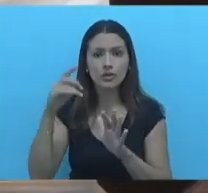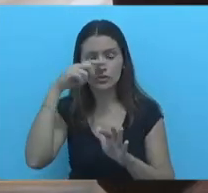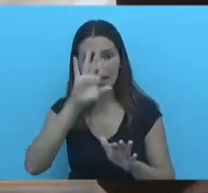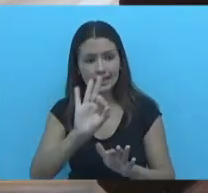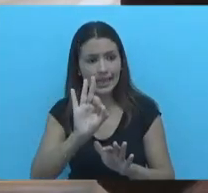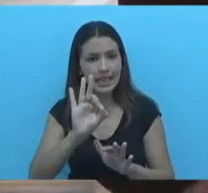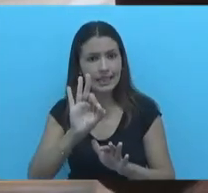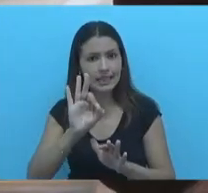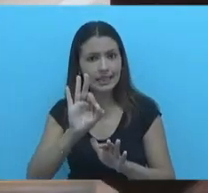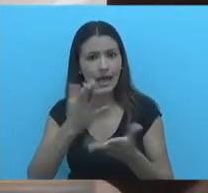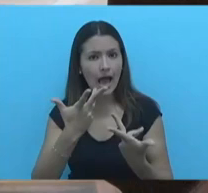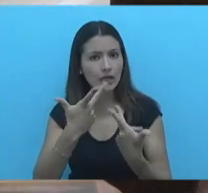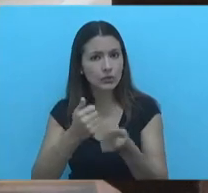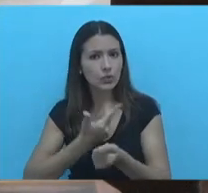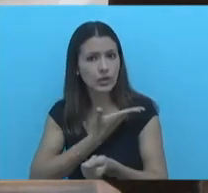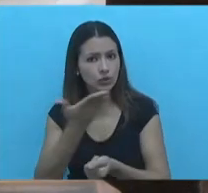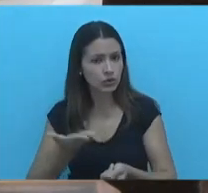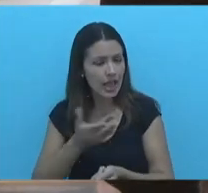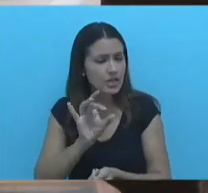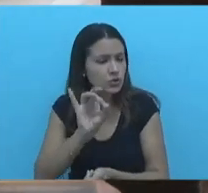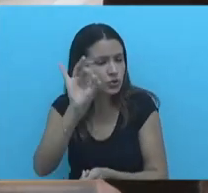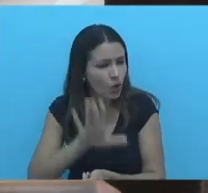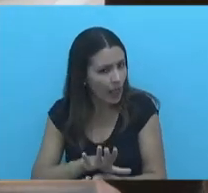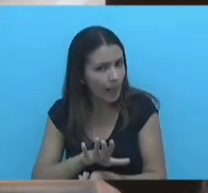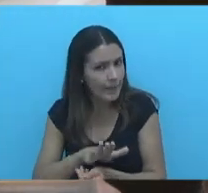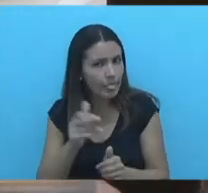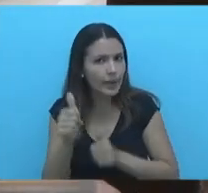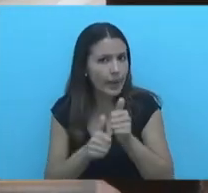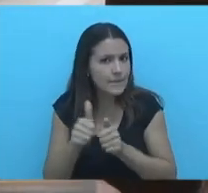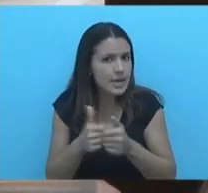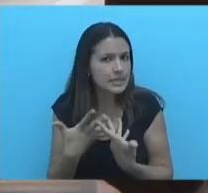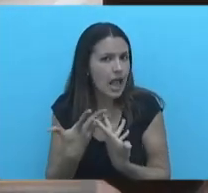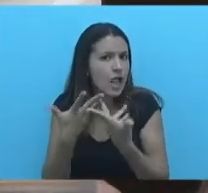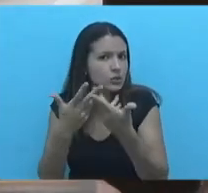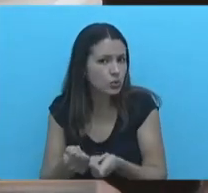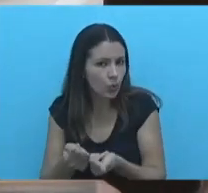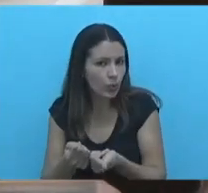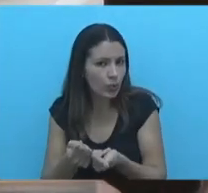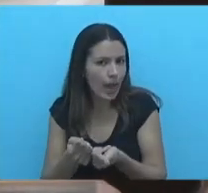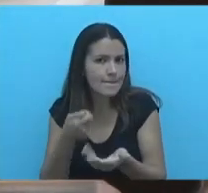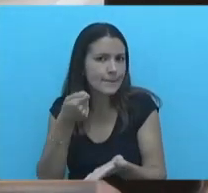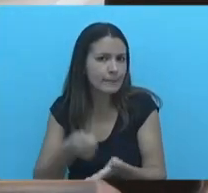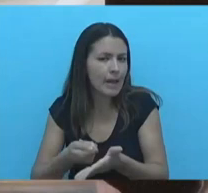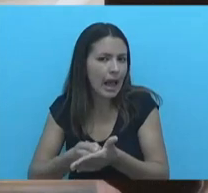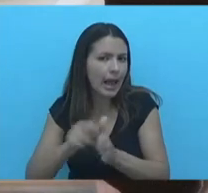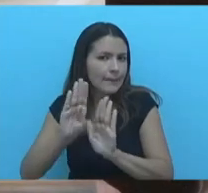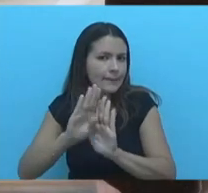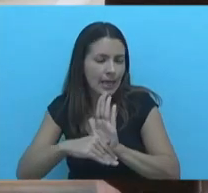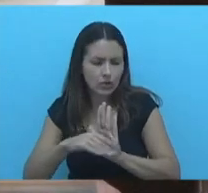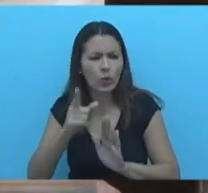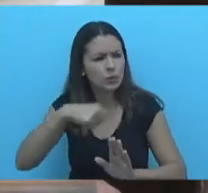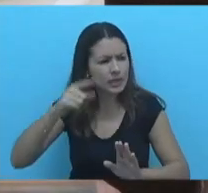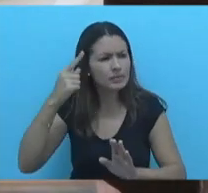considerados por la empresa Aguas? Tarifa social, para que tengamos